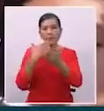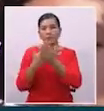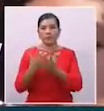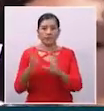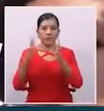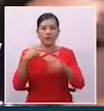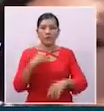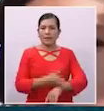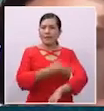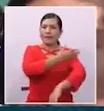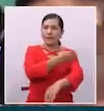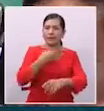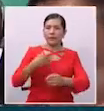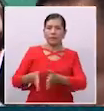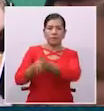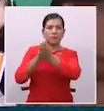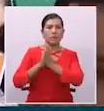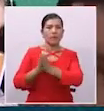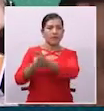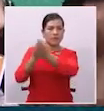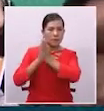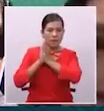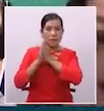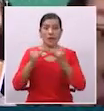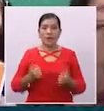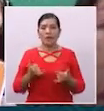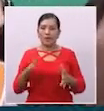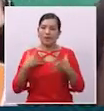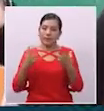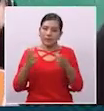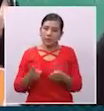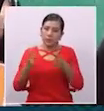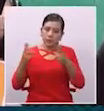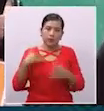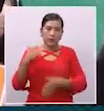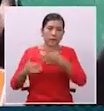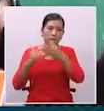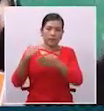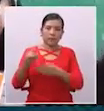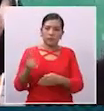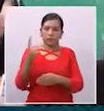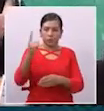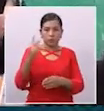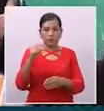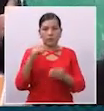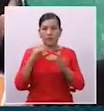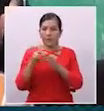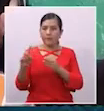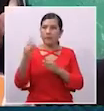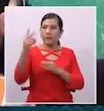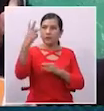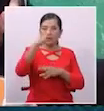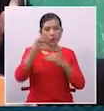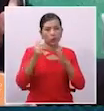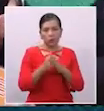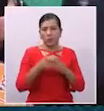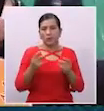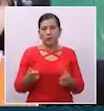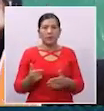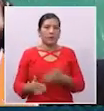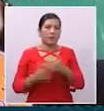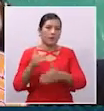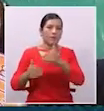pedido. Esperemos que este avance sea en todas las instancias como corresponde, pero tenemos